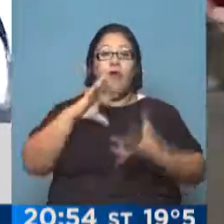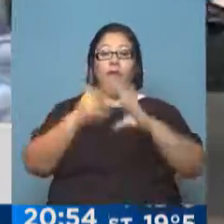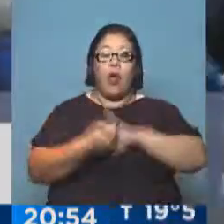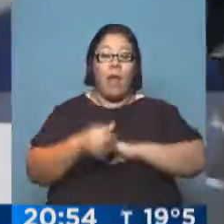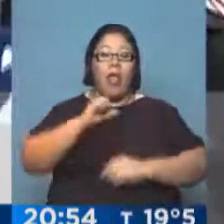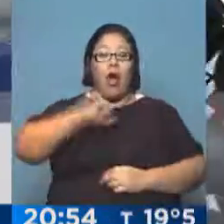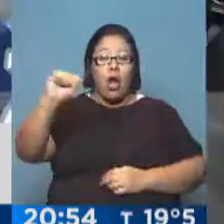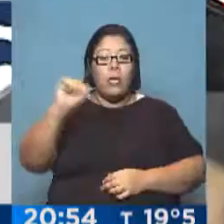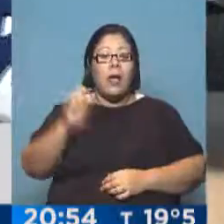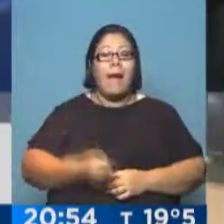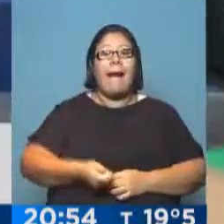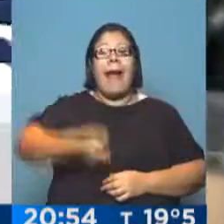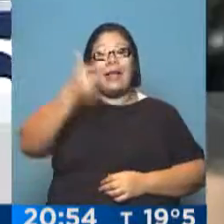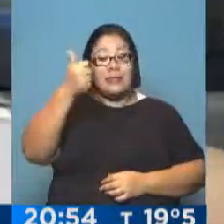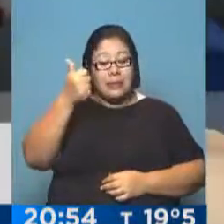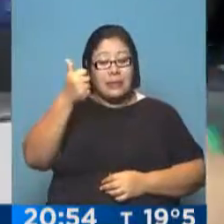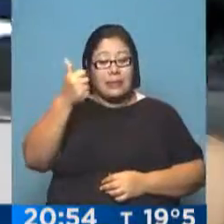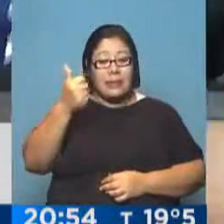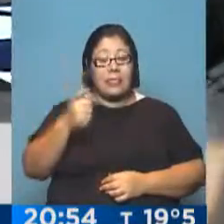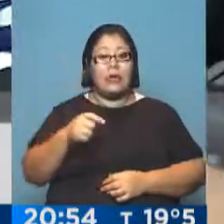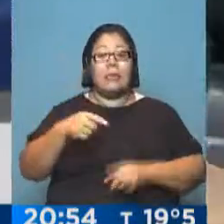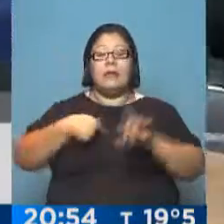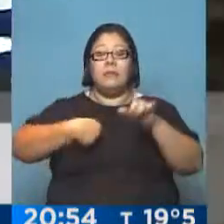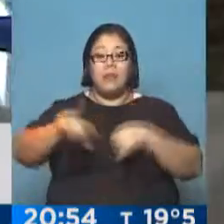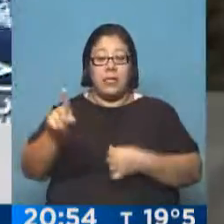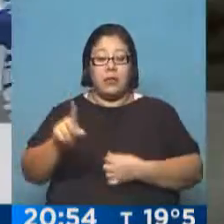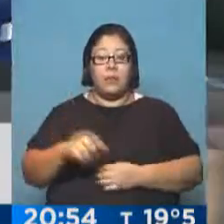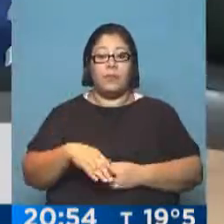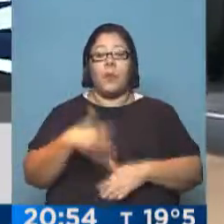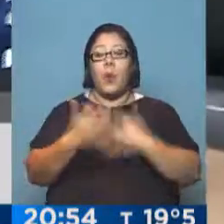de pelota que llegaban con juego.